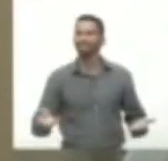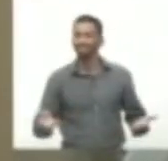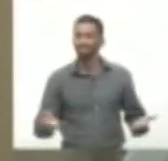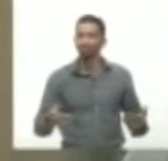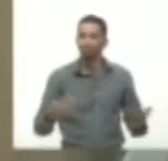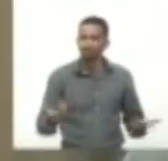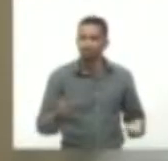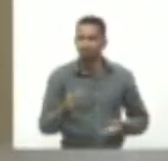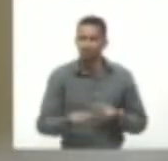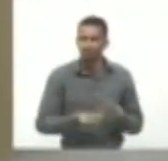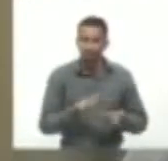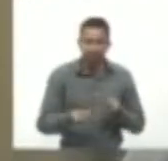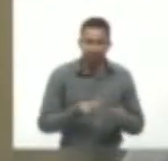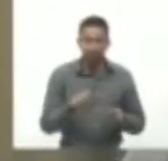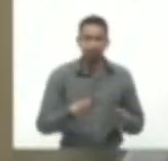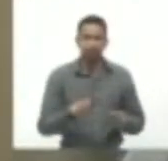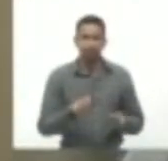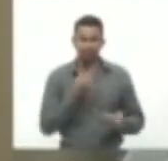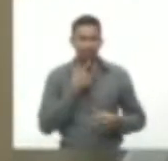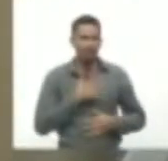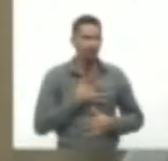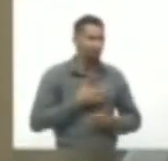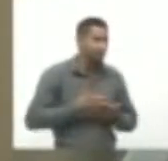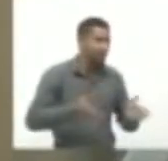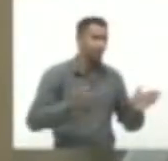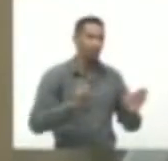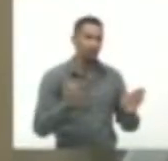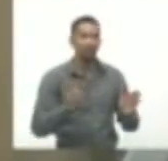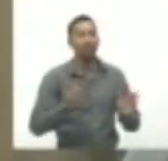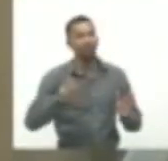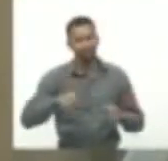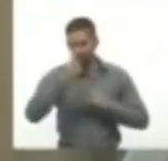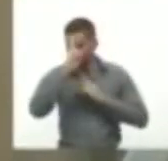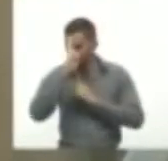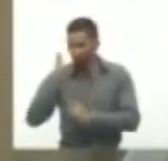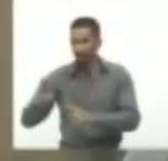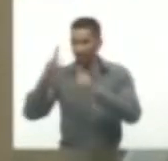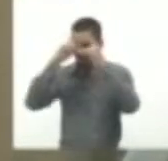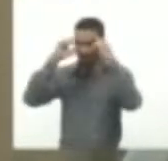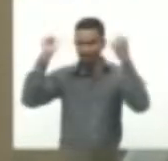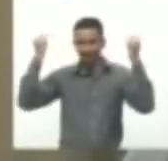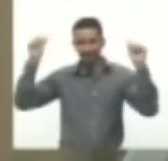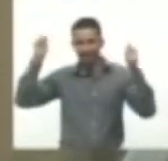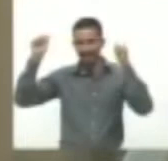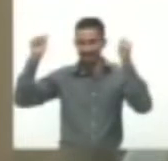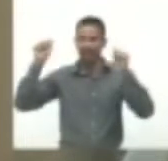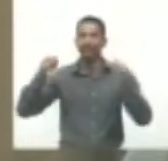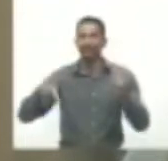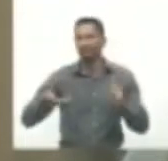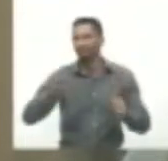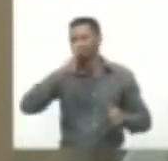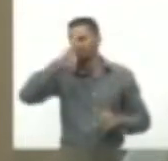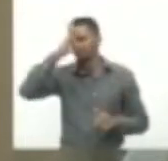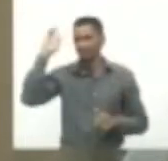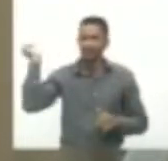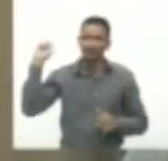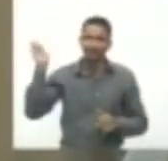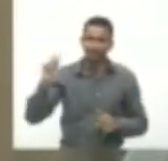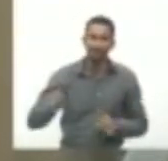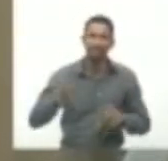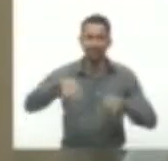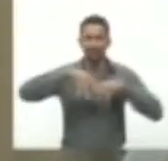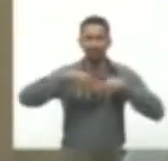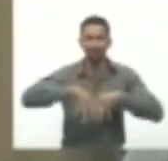esto queremos decir que estemos abiertos a ello, pero el Carnaval de Barranquilla ha venido a sucediendo esto, en un desfile como el de la